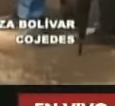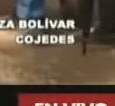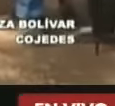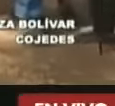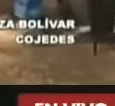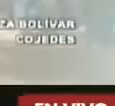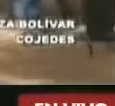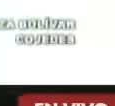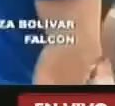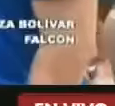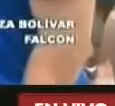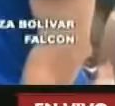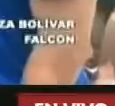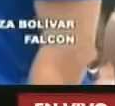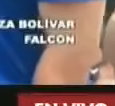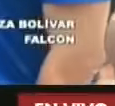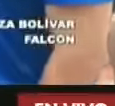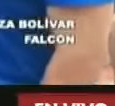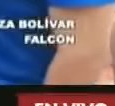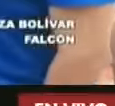los cultores!